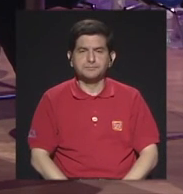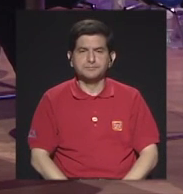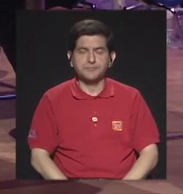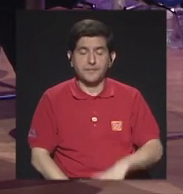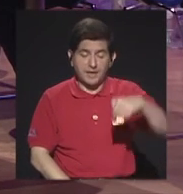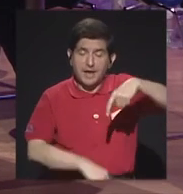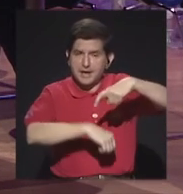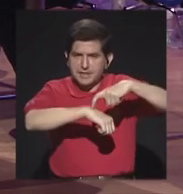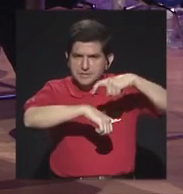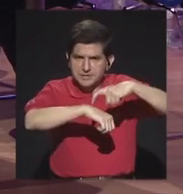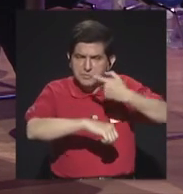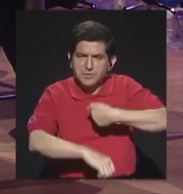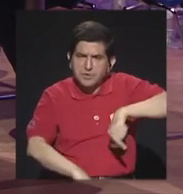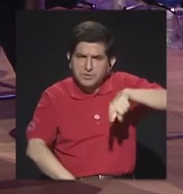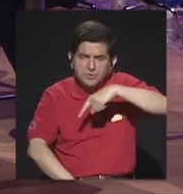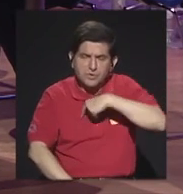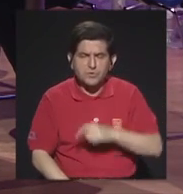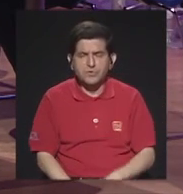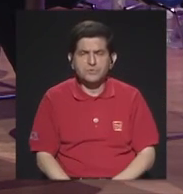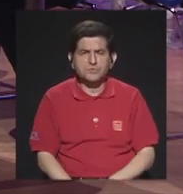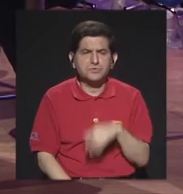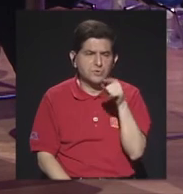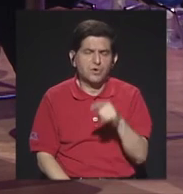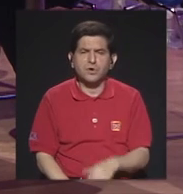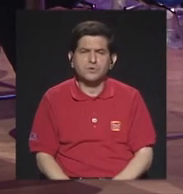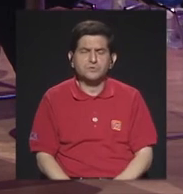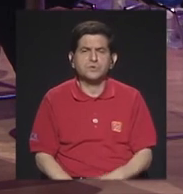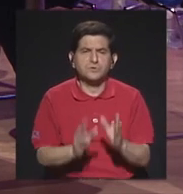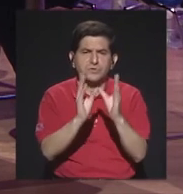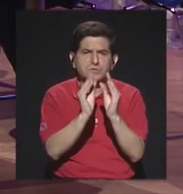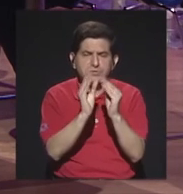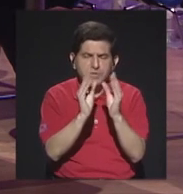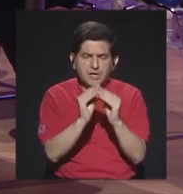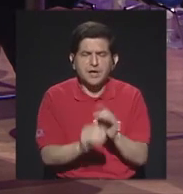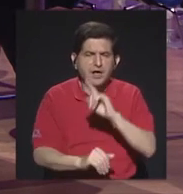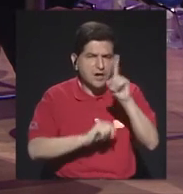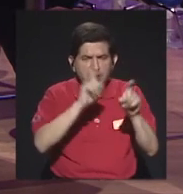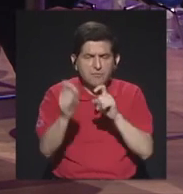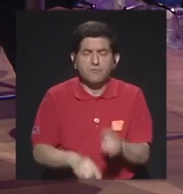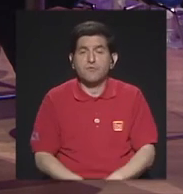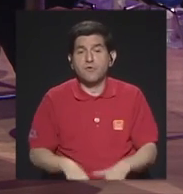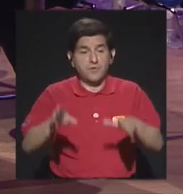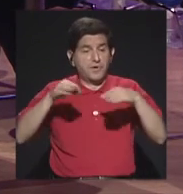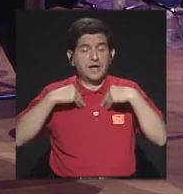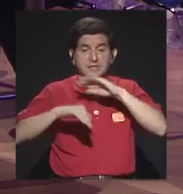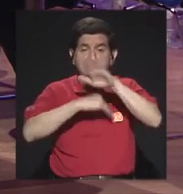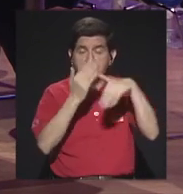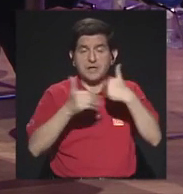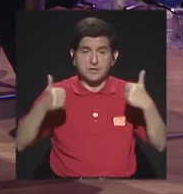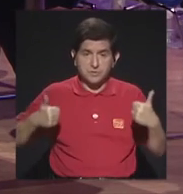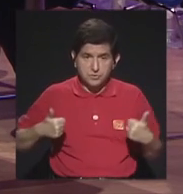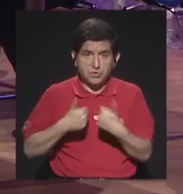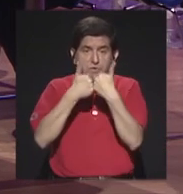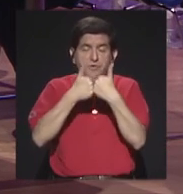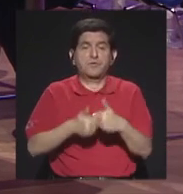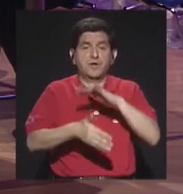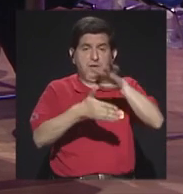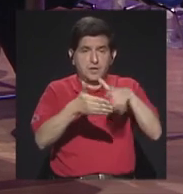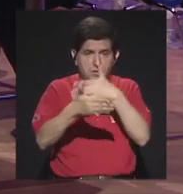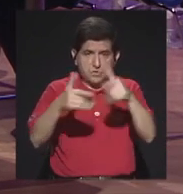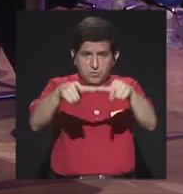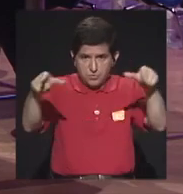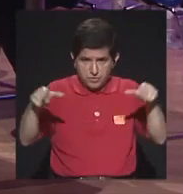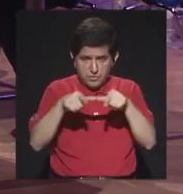en este momento estamos el foro consultivo asumiendo todo el reto de la ejecución como tal de lo que es la agenda local. Lo que hemos hecho